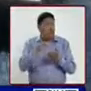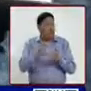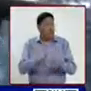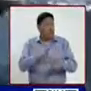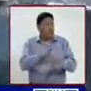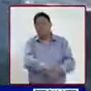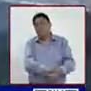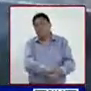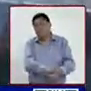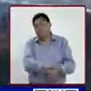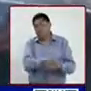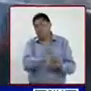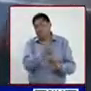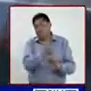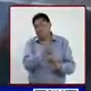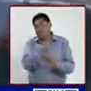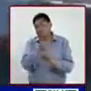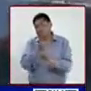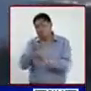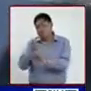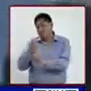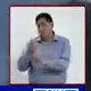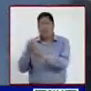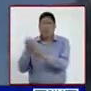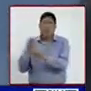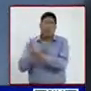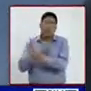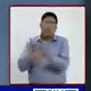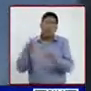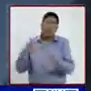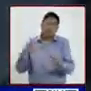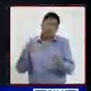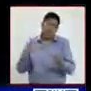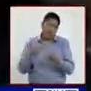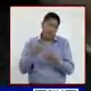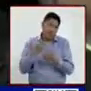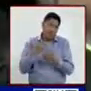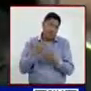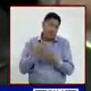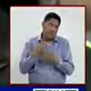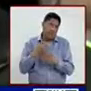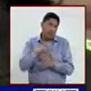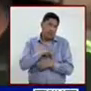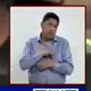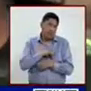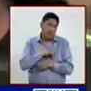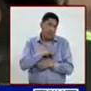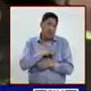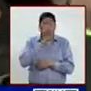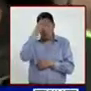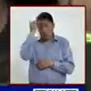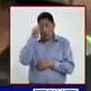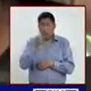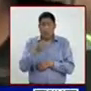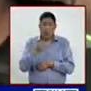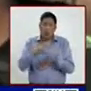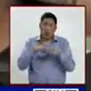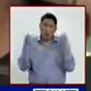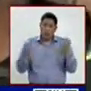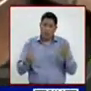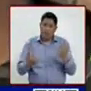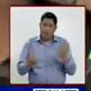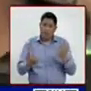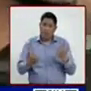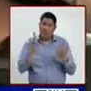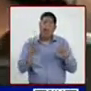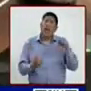persona prendida que fue trasladada hasta las oficinas de la Fuerza Especial de Lucha contra el Crimen. Es por destrucción a la propiedad del Estado, que